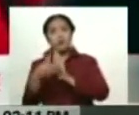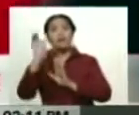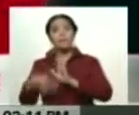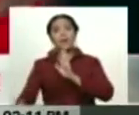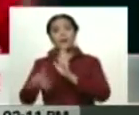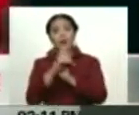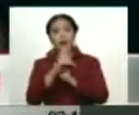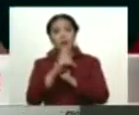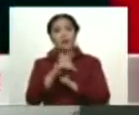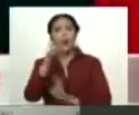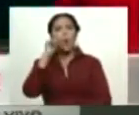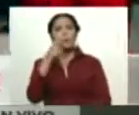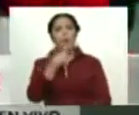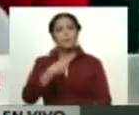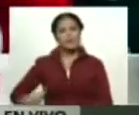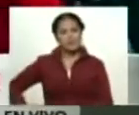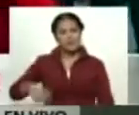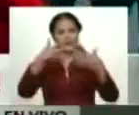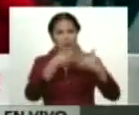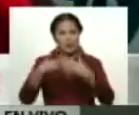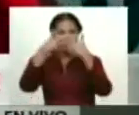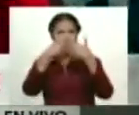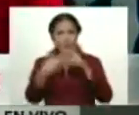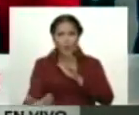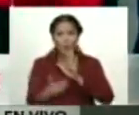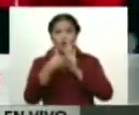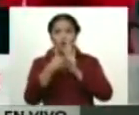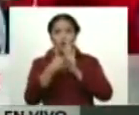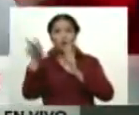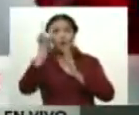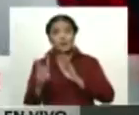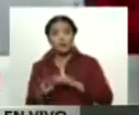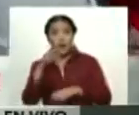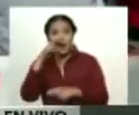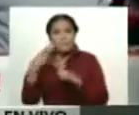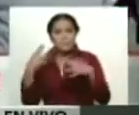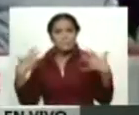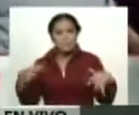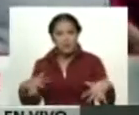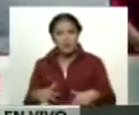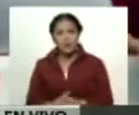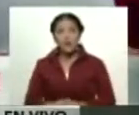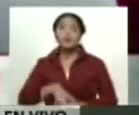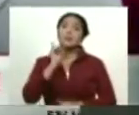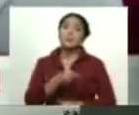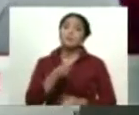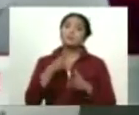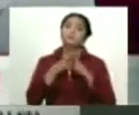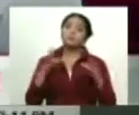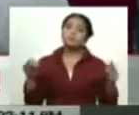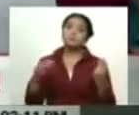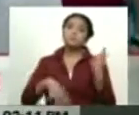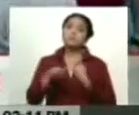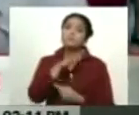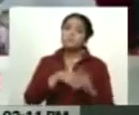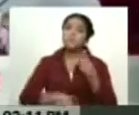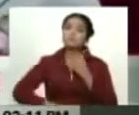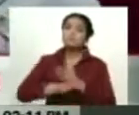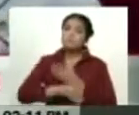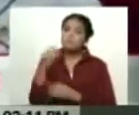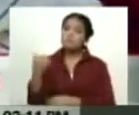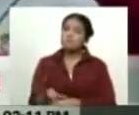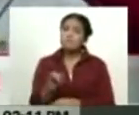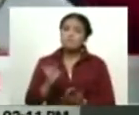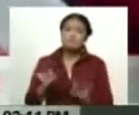decreto de Barack Obama, donde declaraba a Venezuela una amenaza, y pasando también por lo que fueron los efectos que aún se sienten